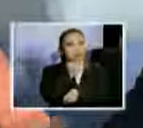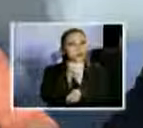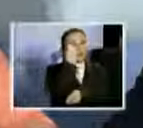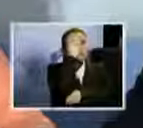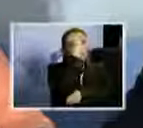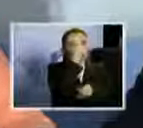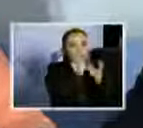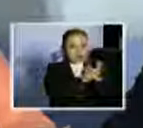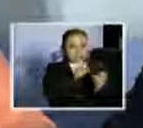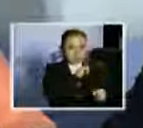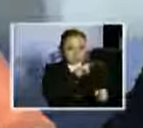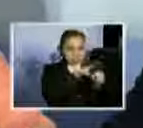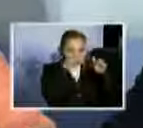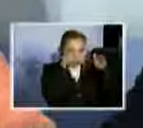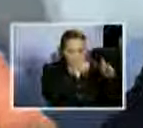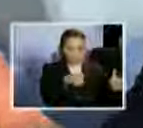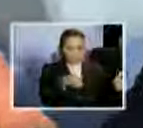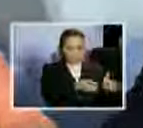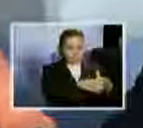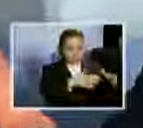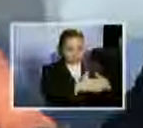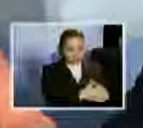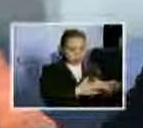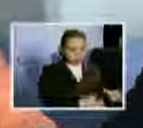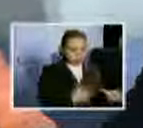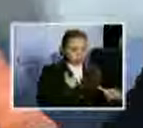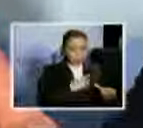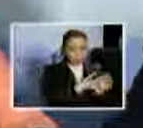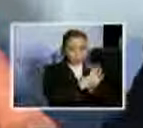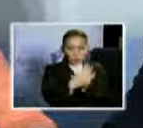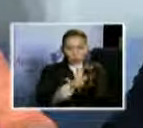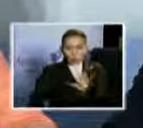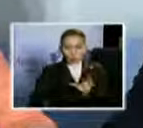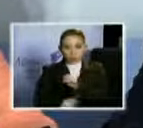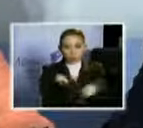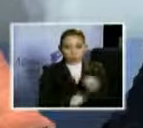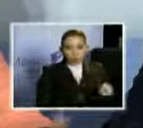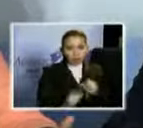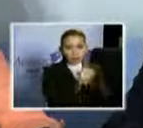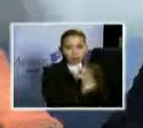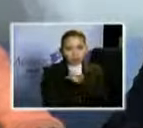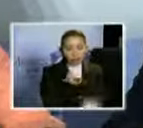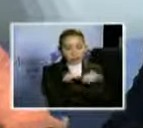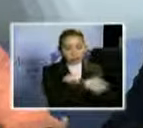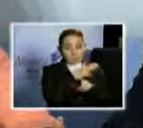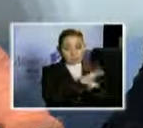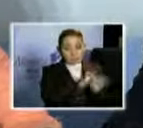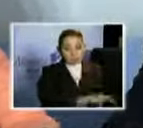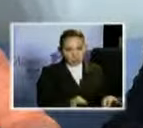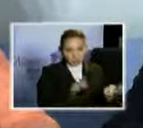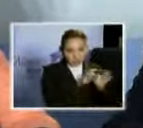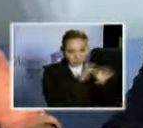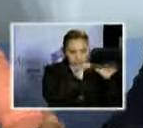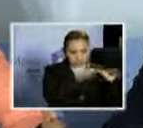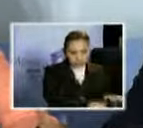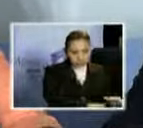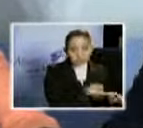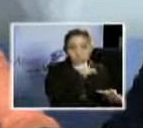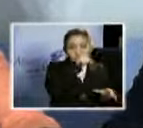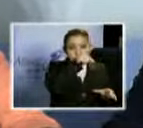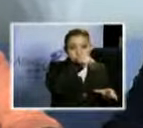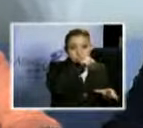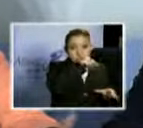una razón específica el paquete de proliferación nuclear siempre fue un paquete quizás el más importante. A